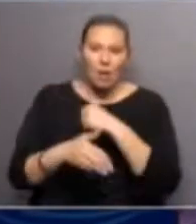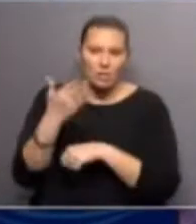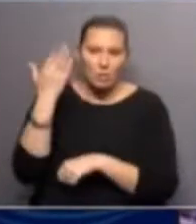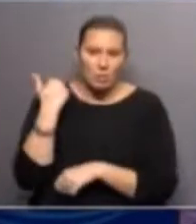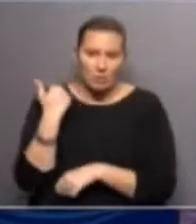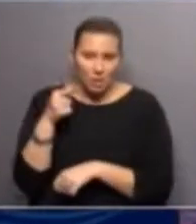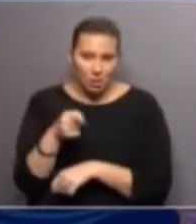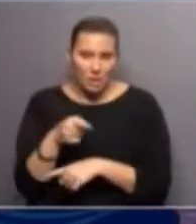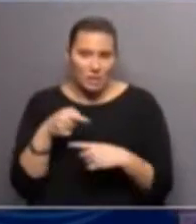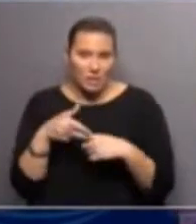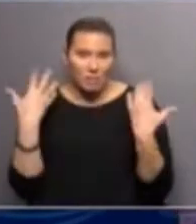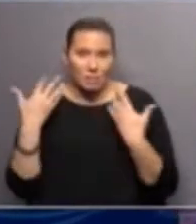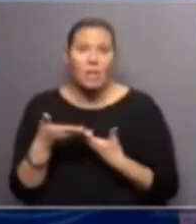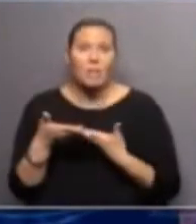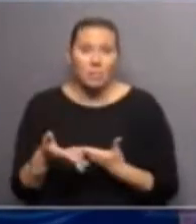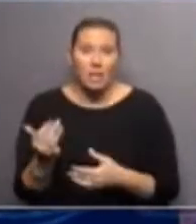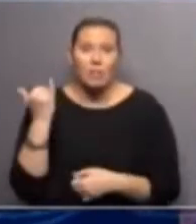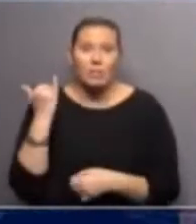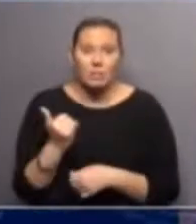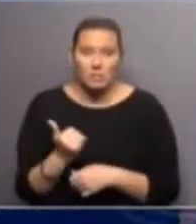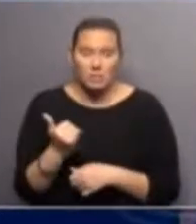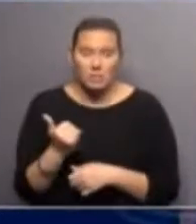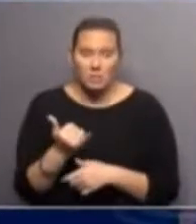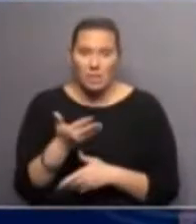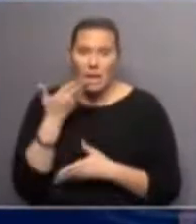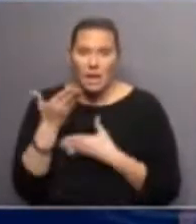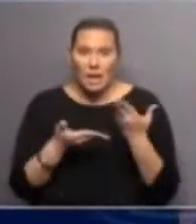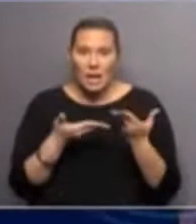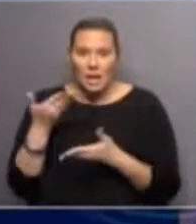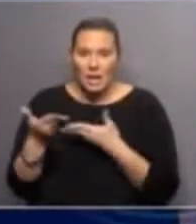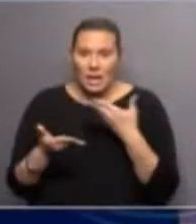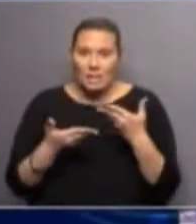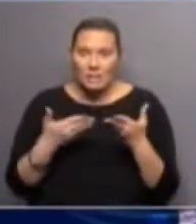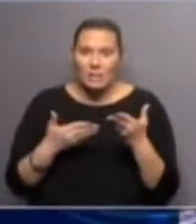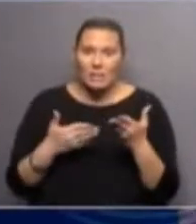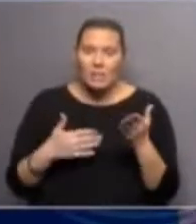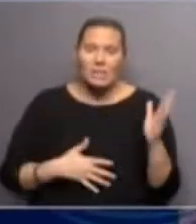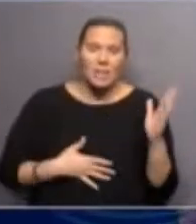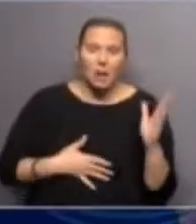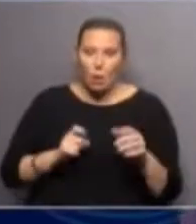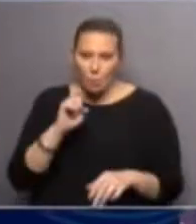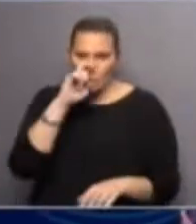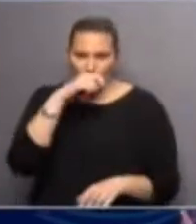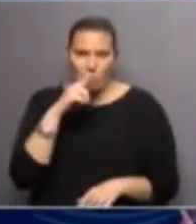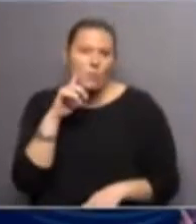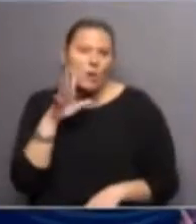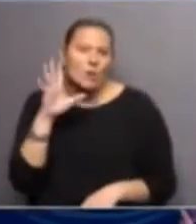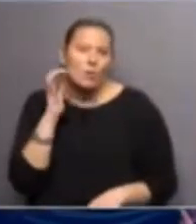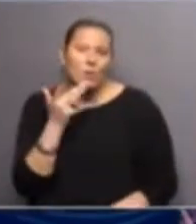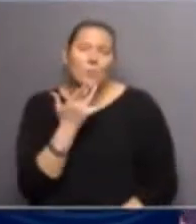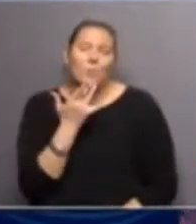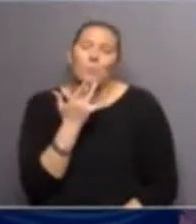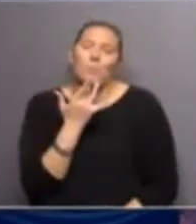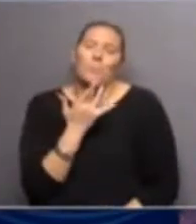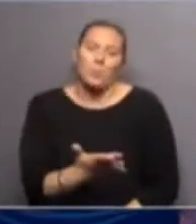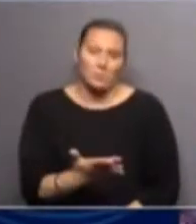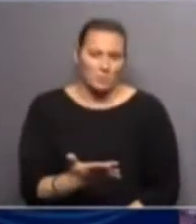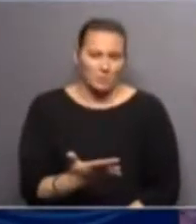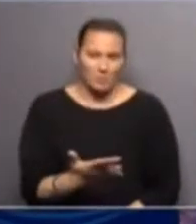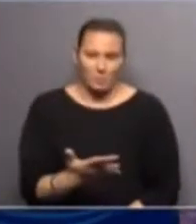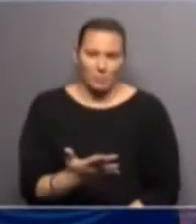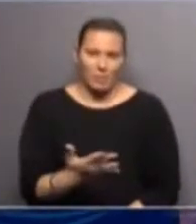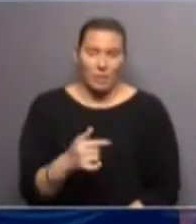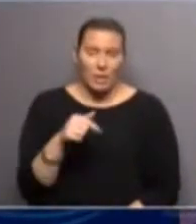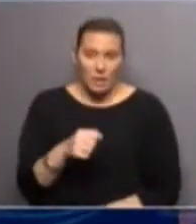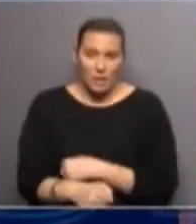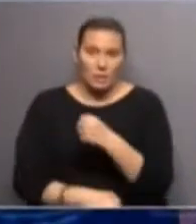pasado, exactamente, interpreté el tango Montevideo y bueno, fue un recuerdo hermosísimo y bueno, ya te